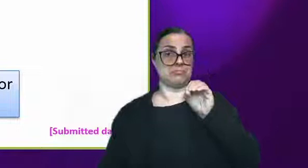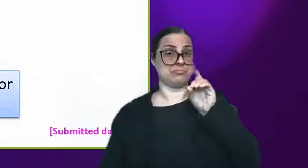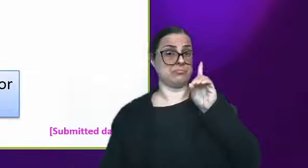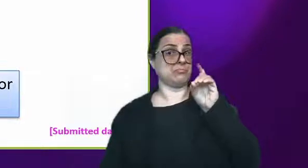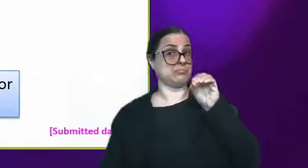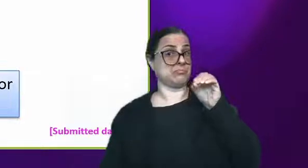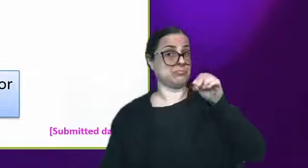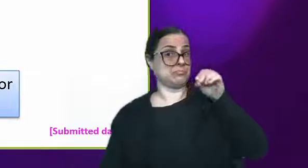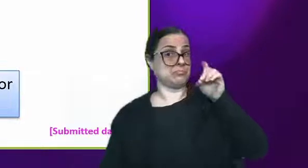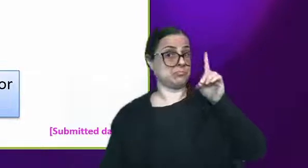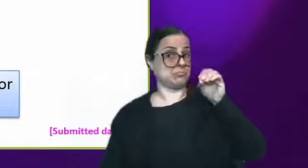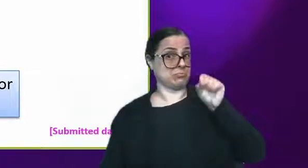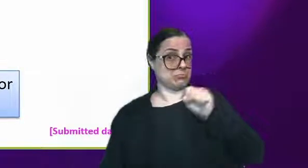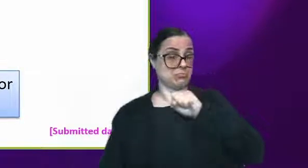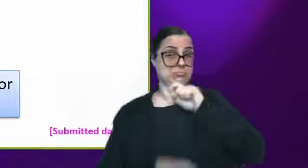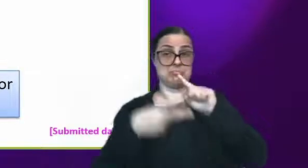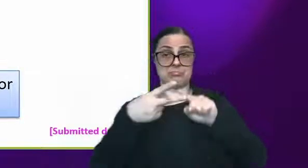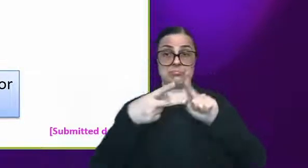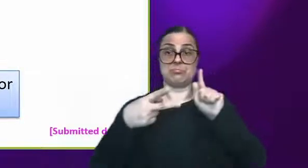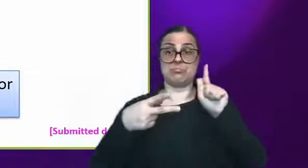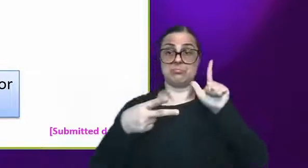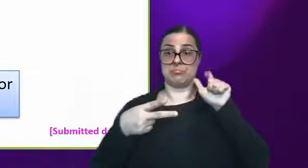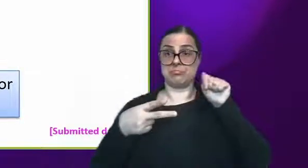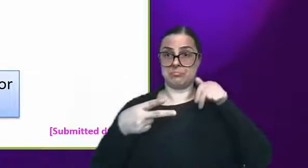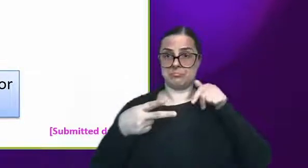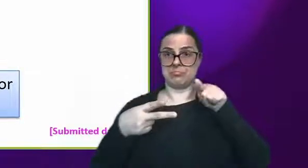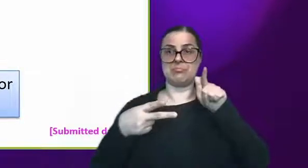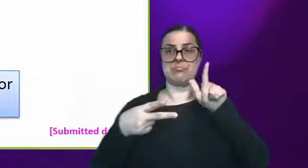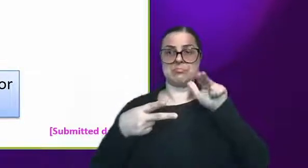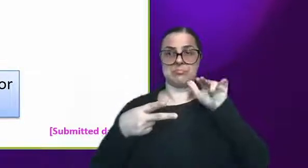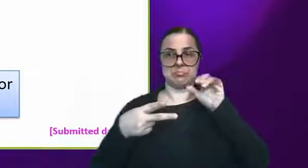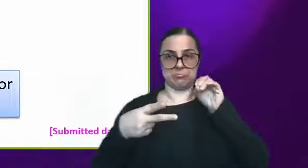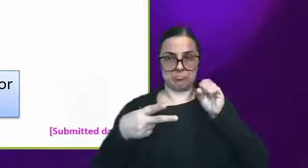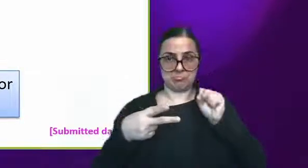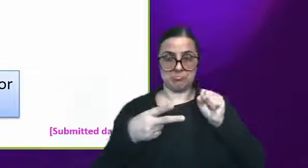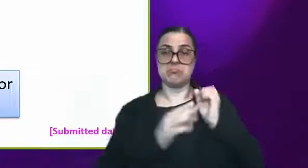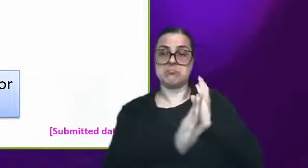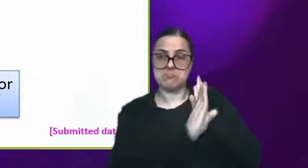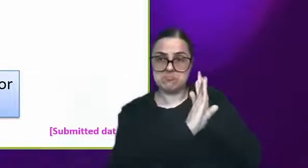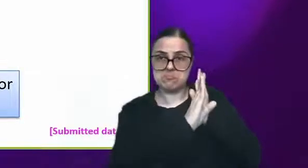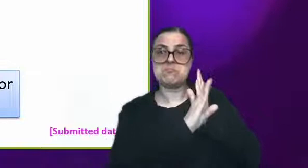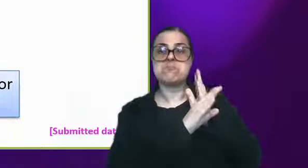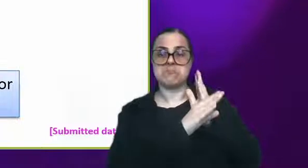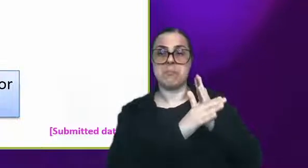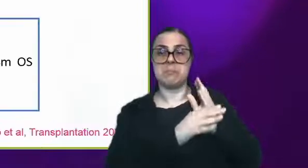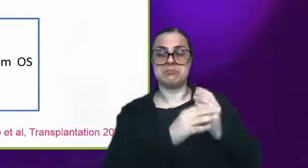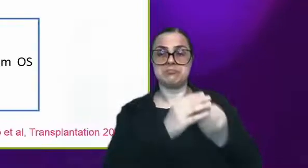que es bastante frecuente en este tipo de patología en el oso.